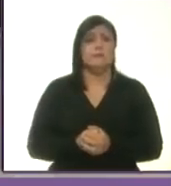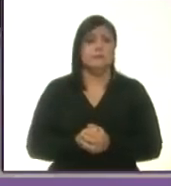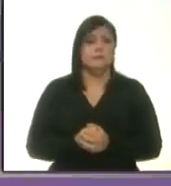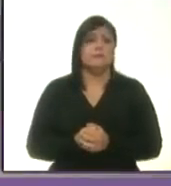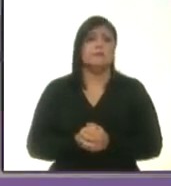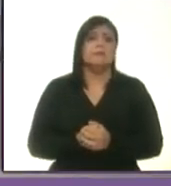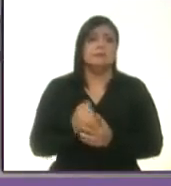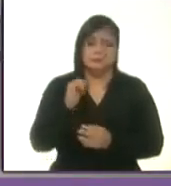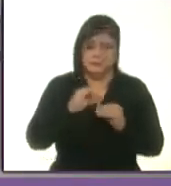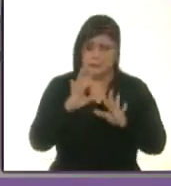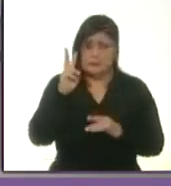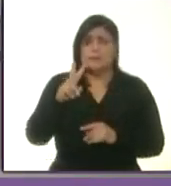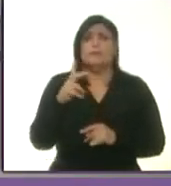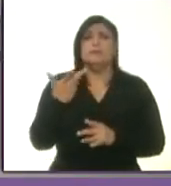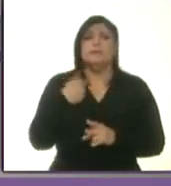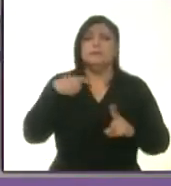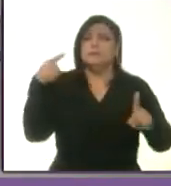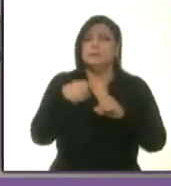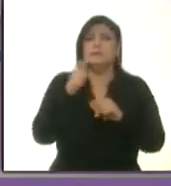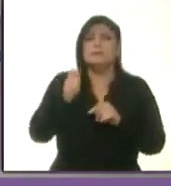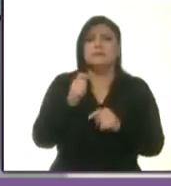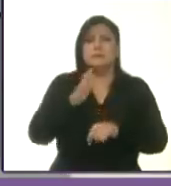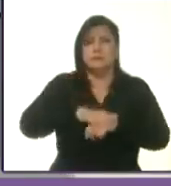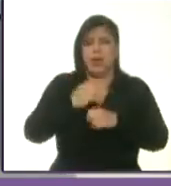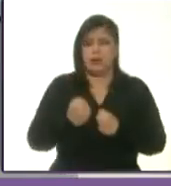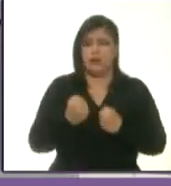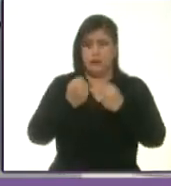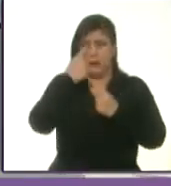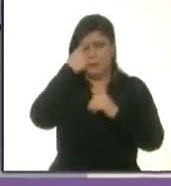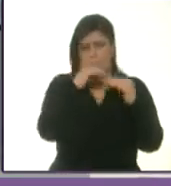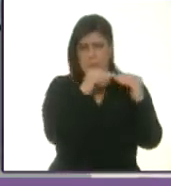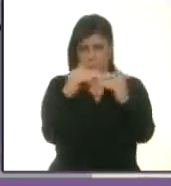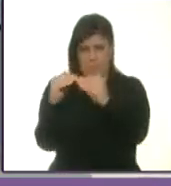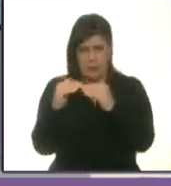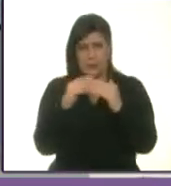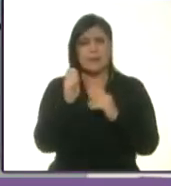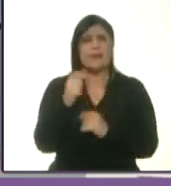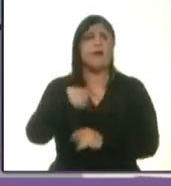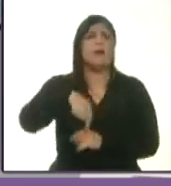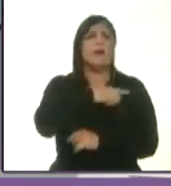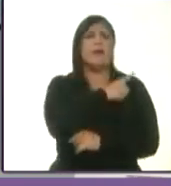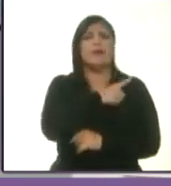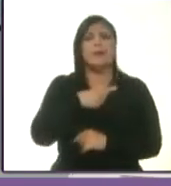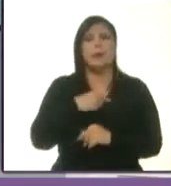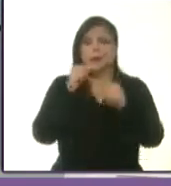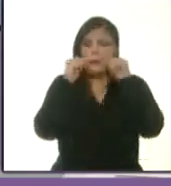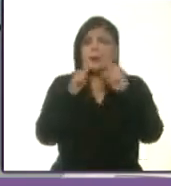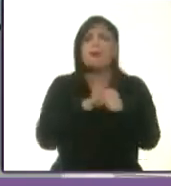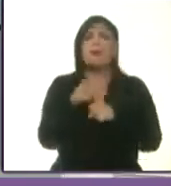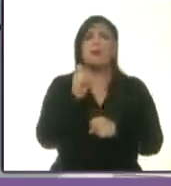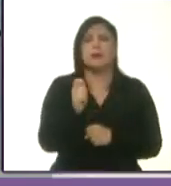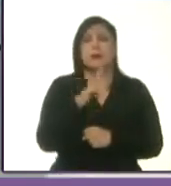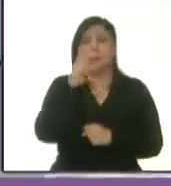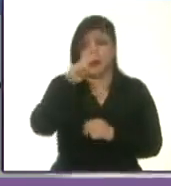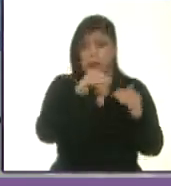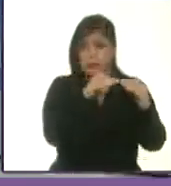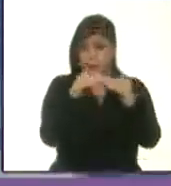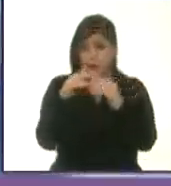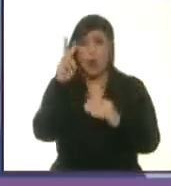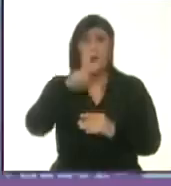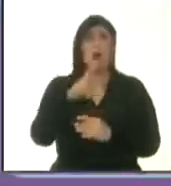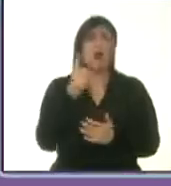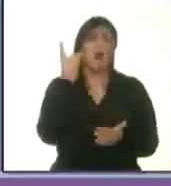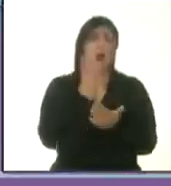en relación a lo que es el fortalecimiento a la democracia aquí lo que tenemos que tener en cuenta es que la democracia no se ejerce nada más